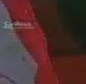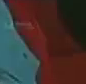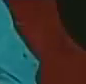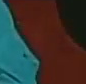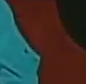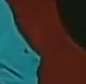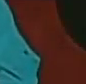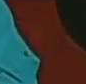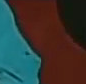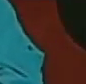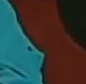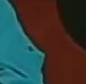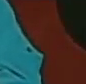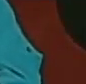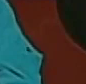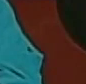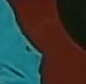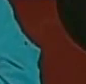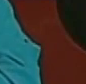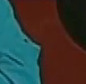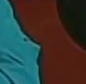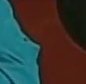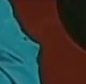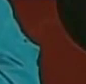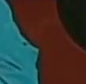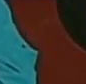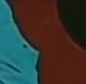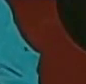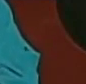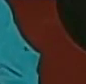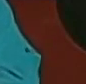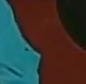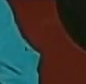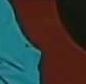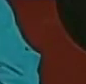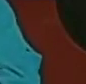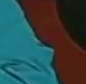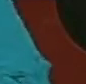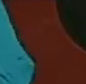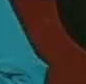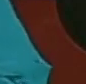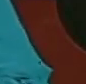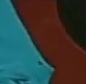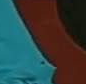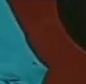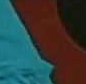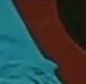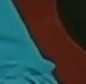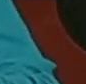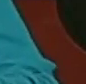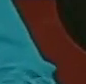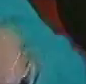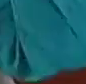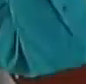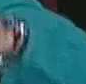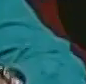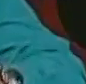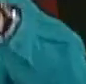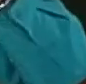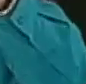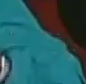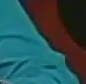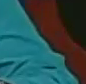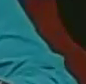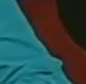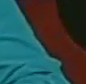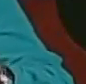Transporte Venezuela. Démosle todo el estímulo, todos los beneficios que haya que darle, el financiamiento, todo, y que Venezuela este año